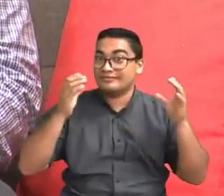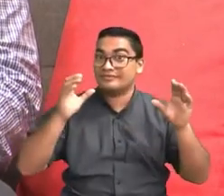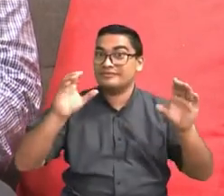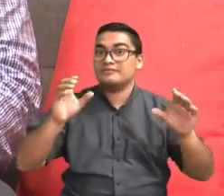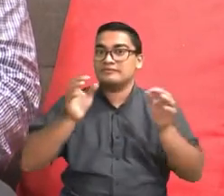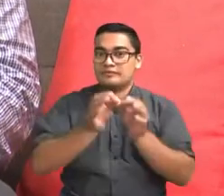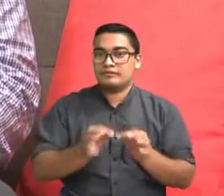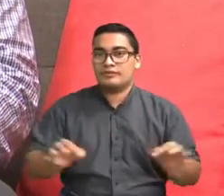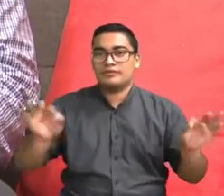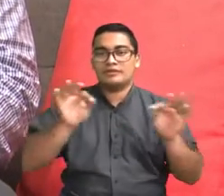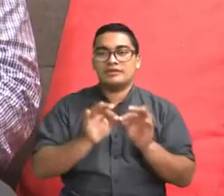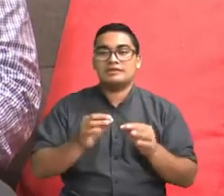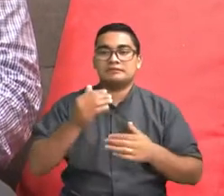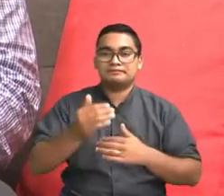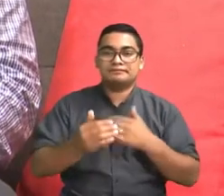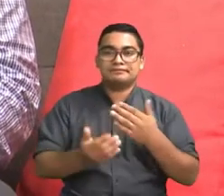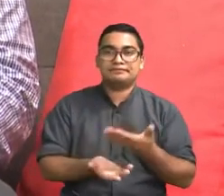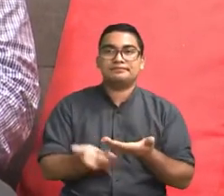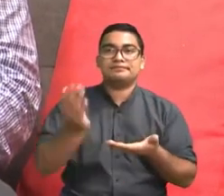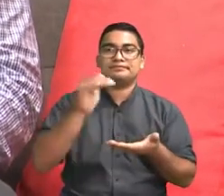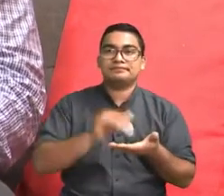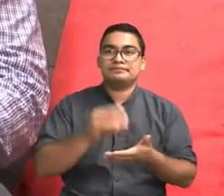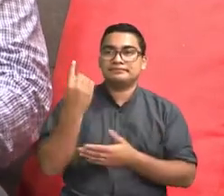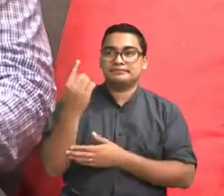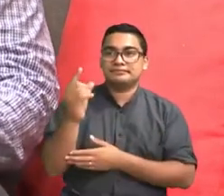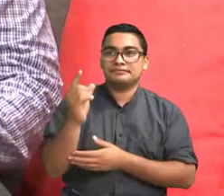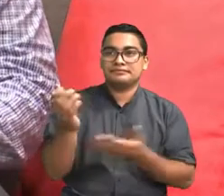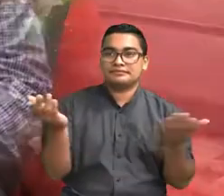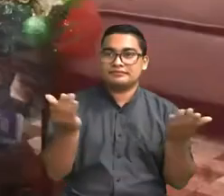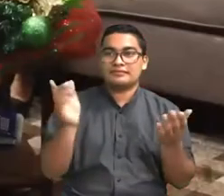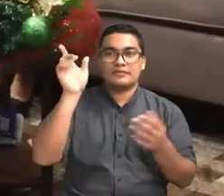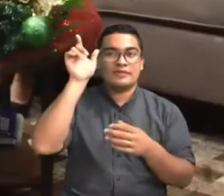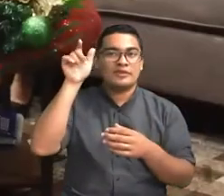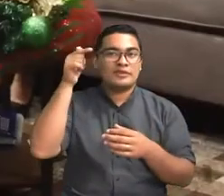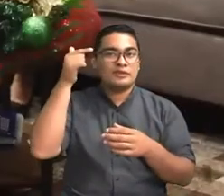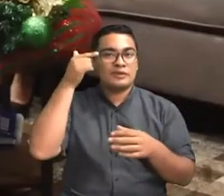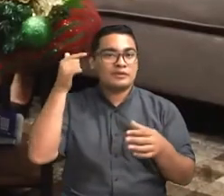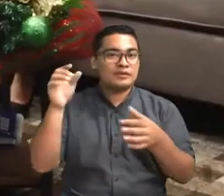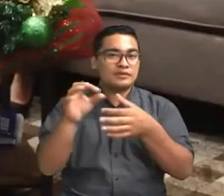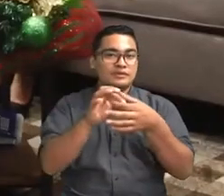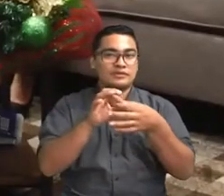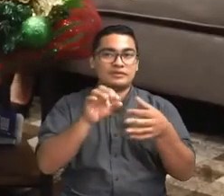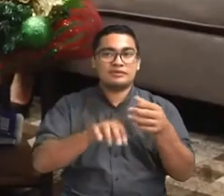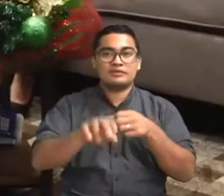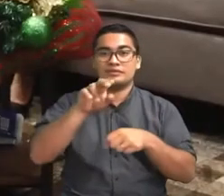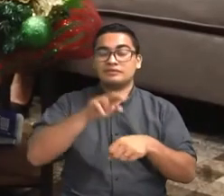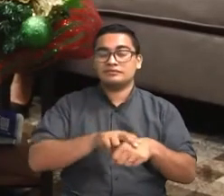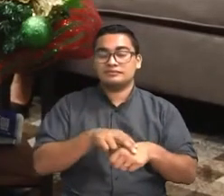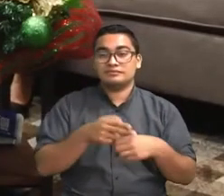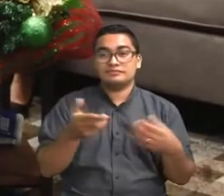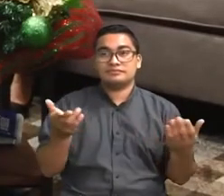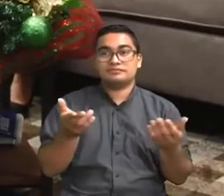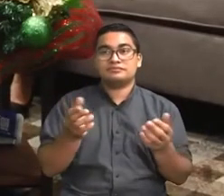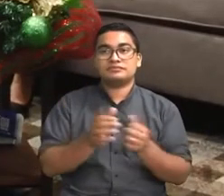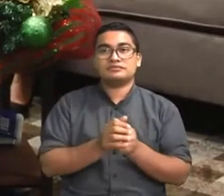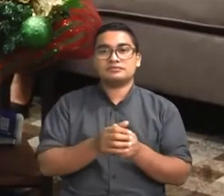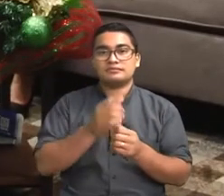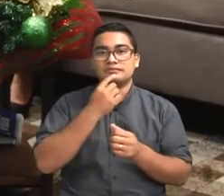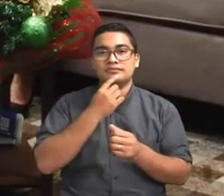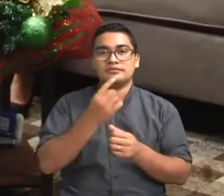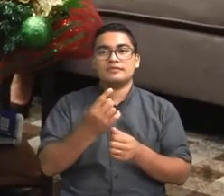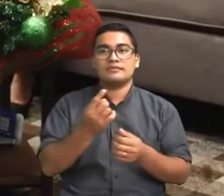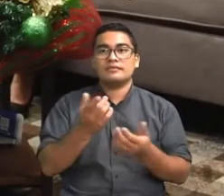prioridad dentro del proceso de restitución de derechos que lidera el Gobierno de Reconciliación y Unidad Nacional. Bueno, efectivamente creo